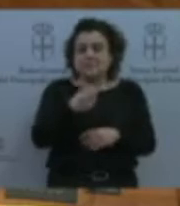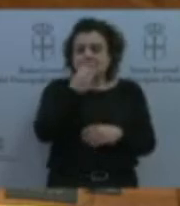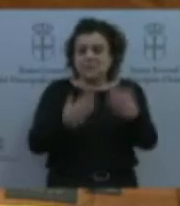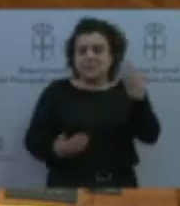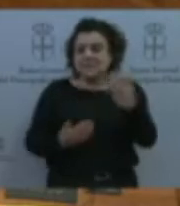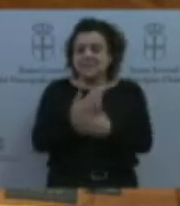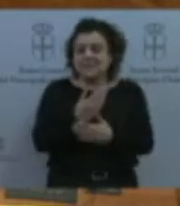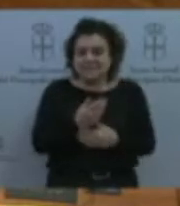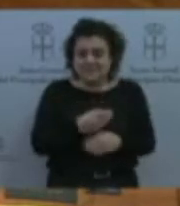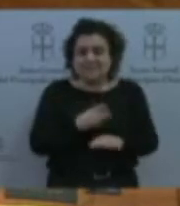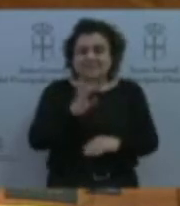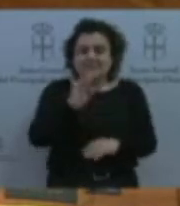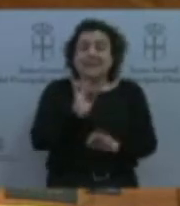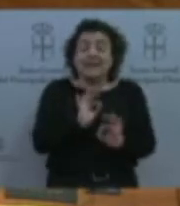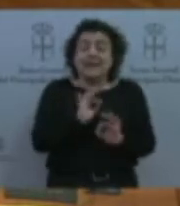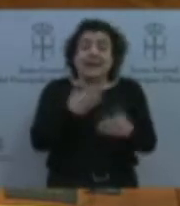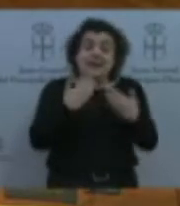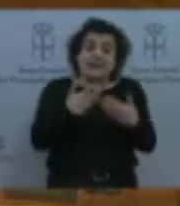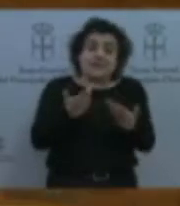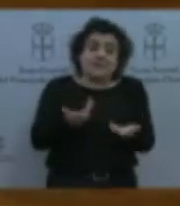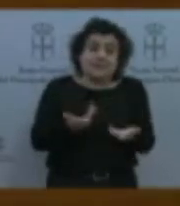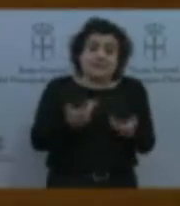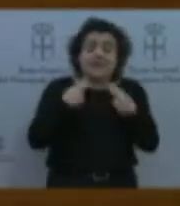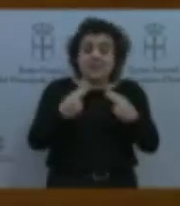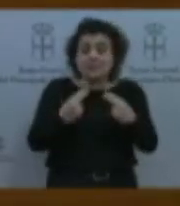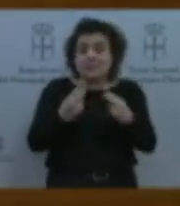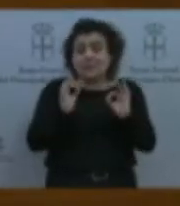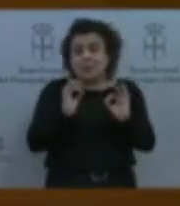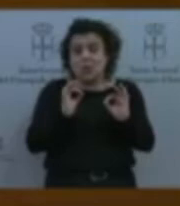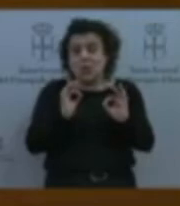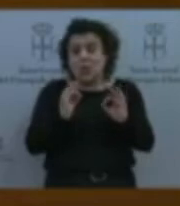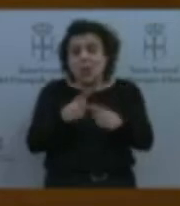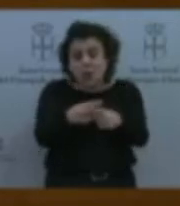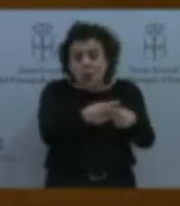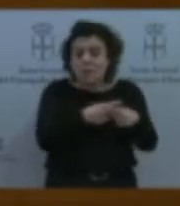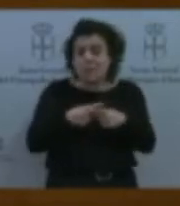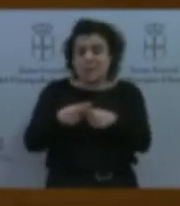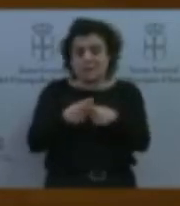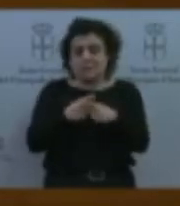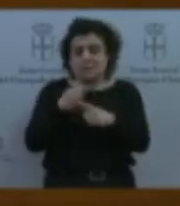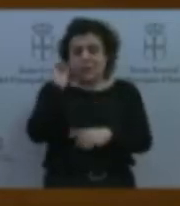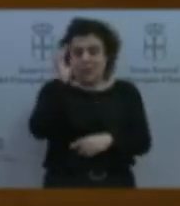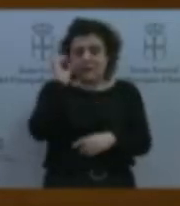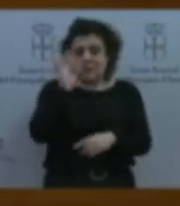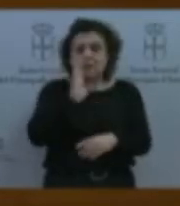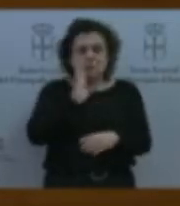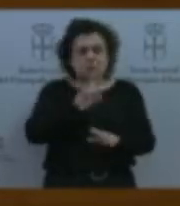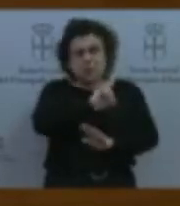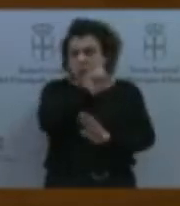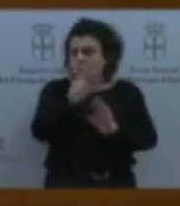Señor diputado, compartimos el discurso que hizo íntegramente usted. Nos parece muy apropiado, de la misma forma que